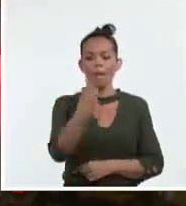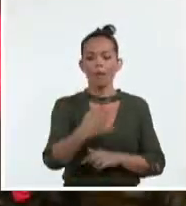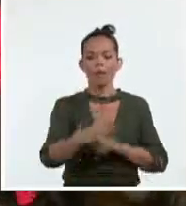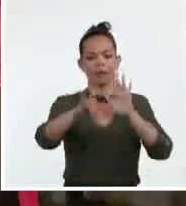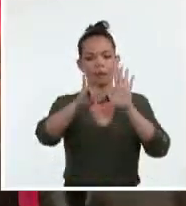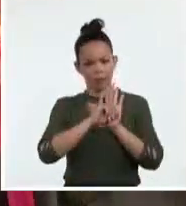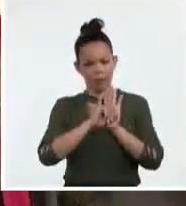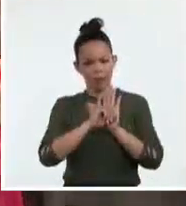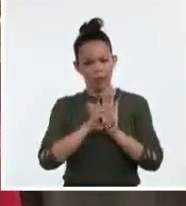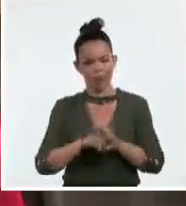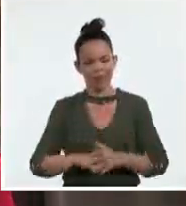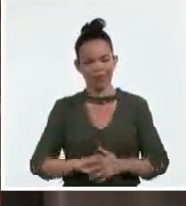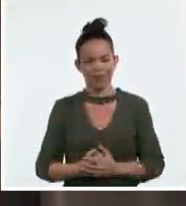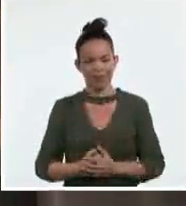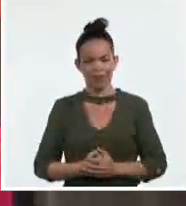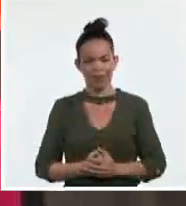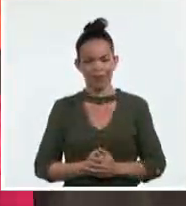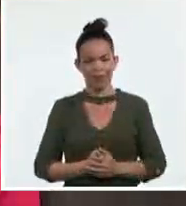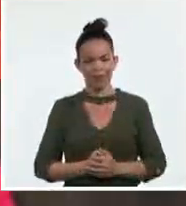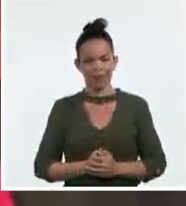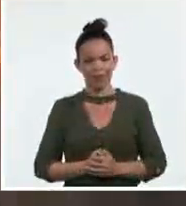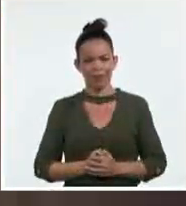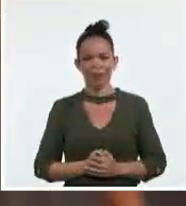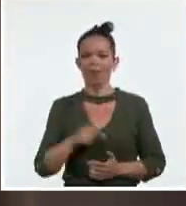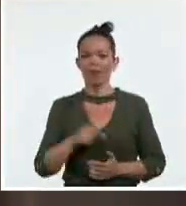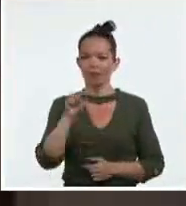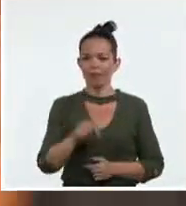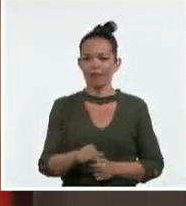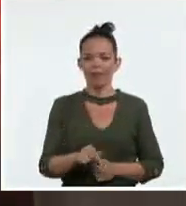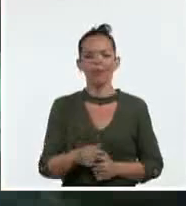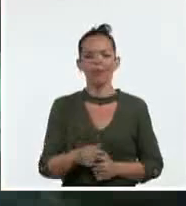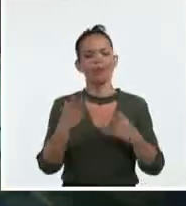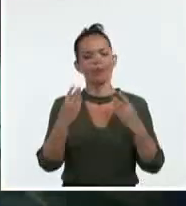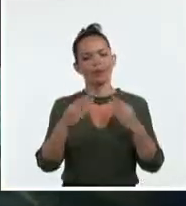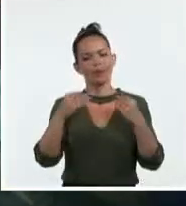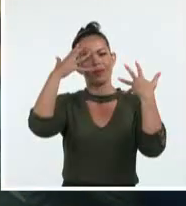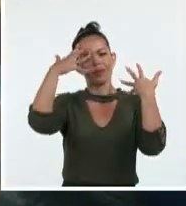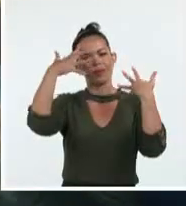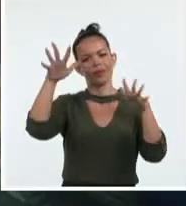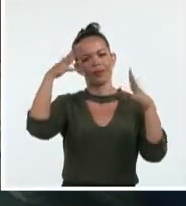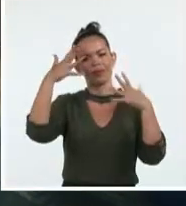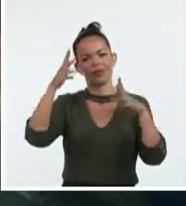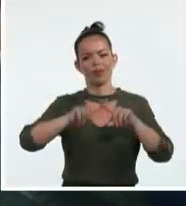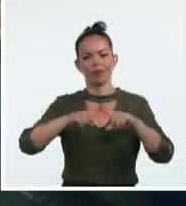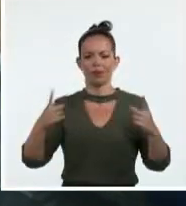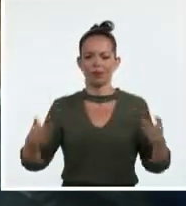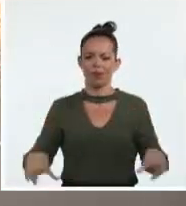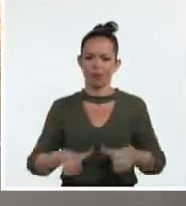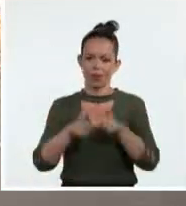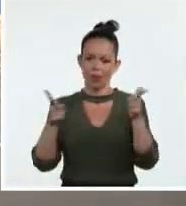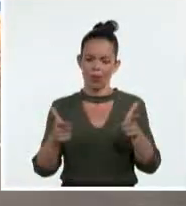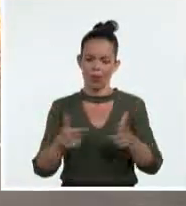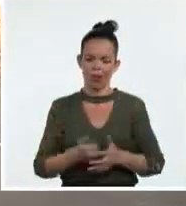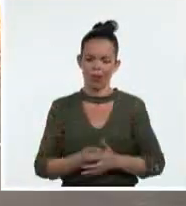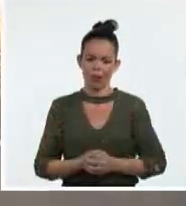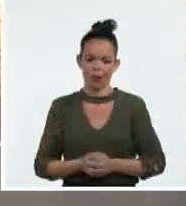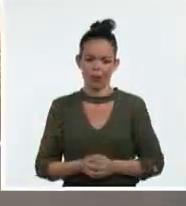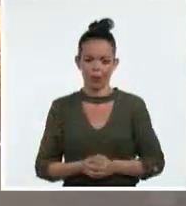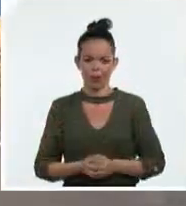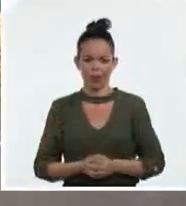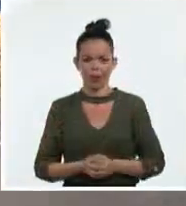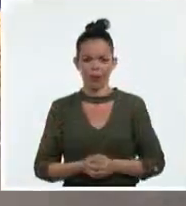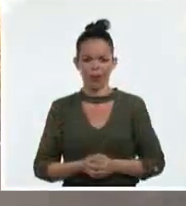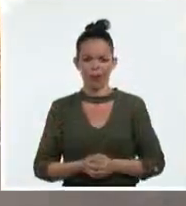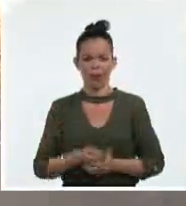logrado conquistar. La urbe es merecedora de miles de palabras y elogios por su cumpleaños. Desde la cultura artística se